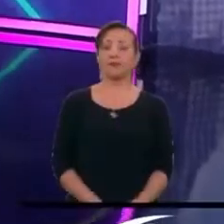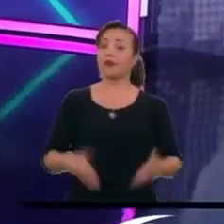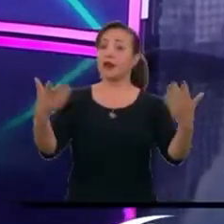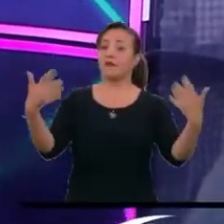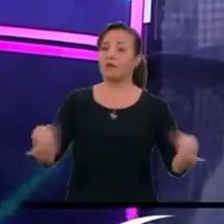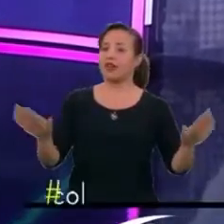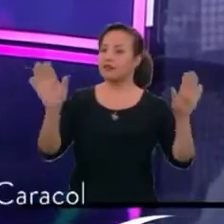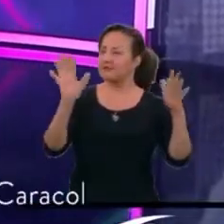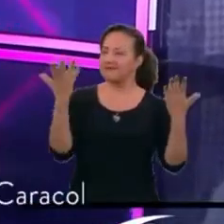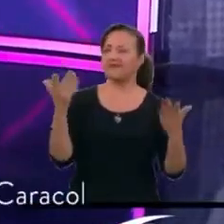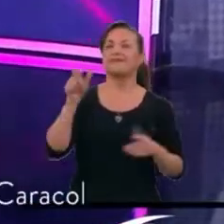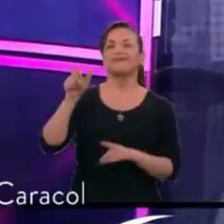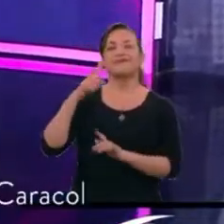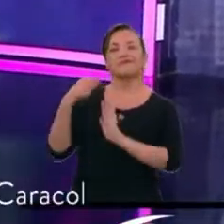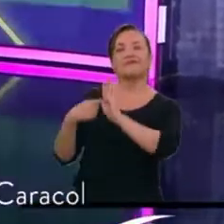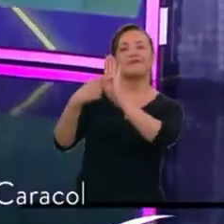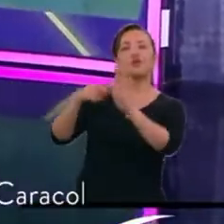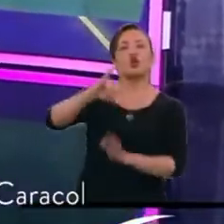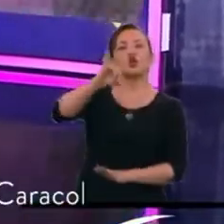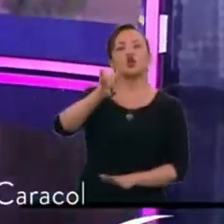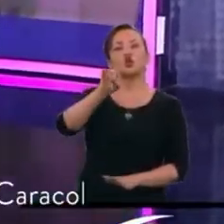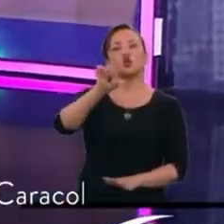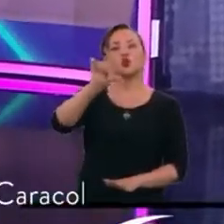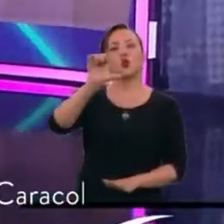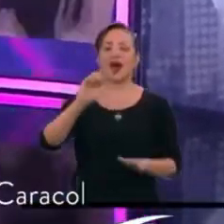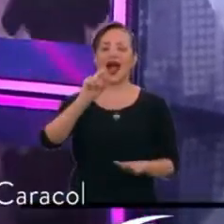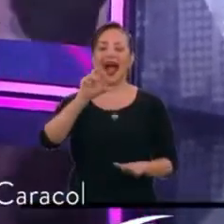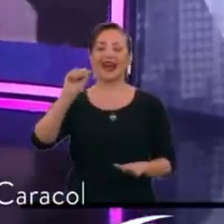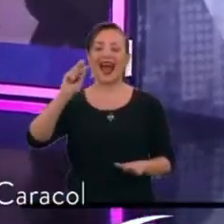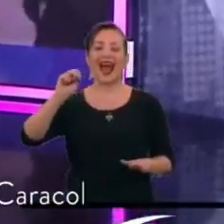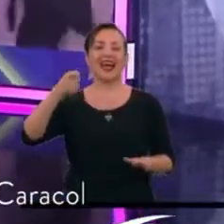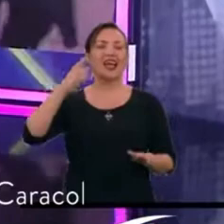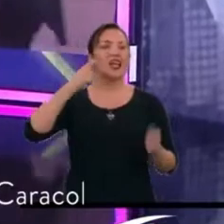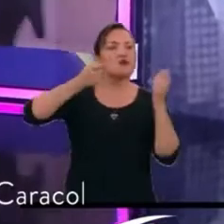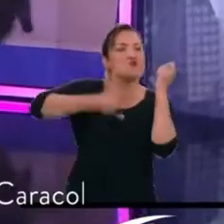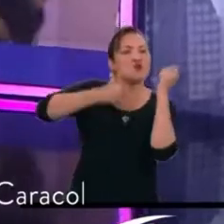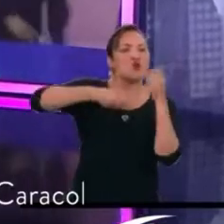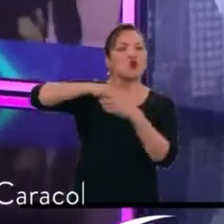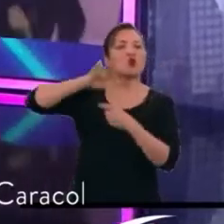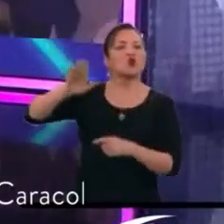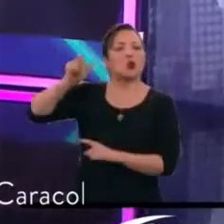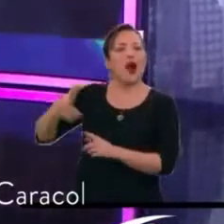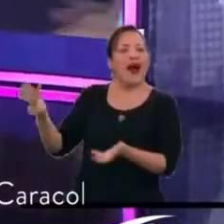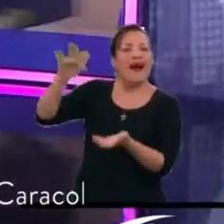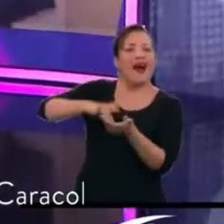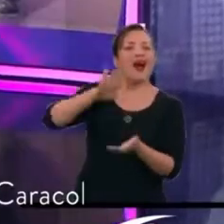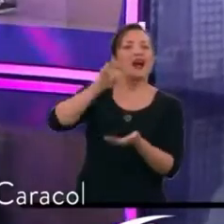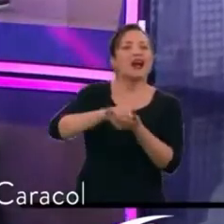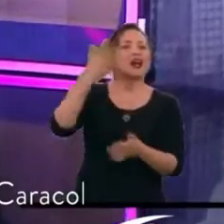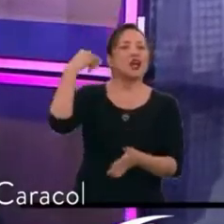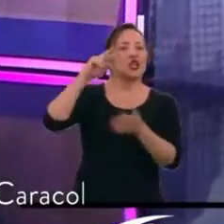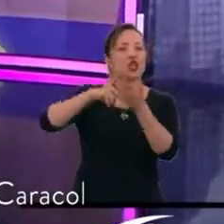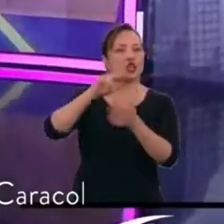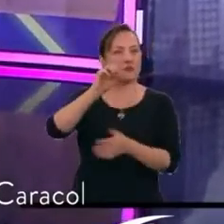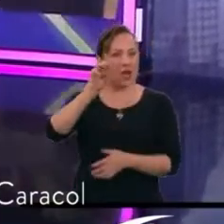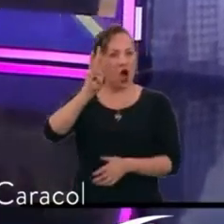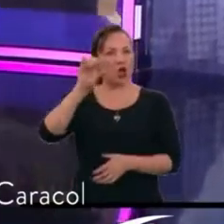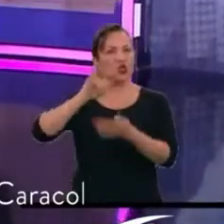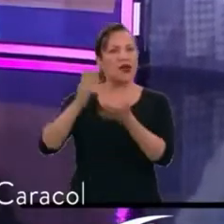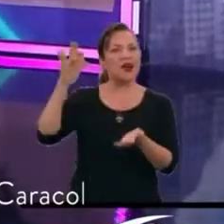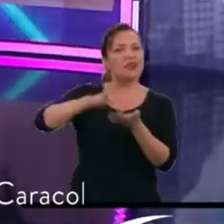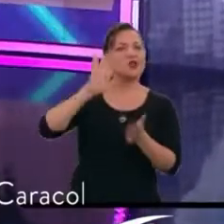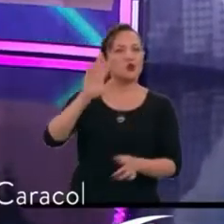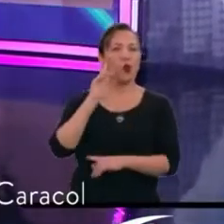Me despido con la carranguerita Juliet, ex participante de La Voz Kids, una joven que va en crecimiento musical y poco a poco va encontrando